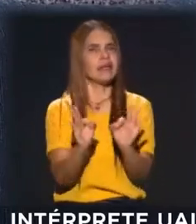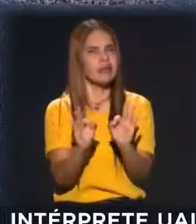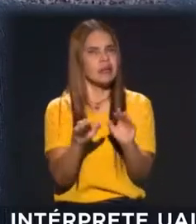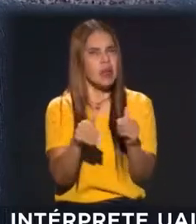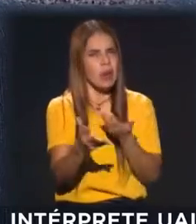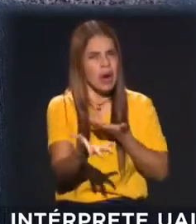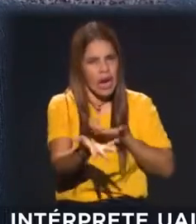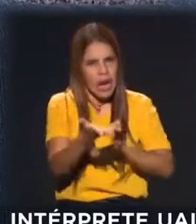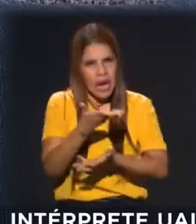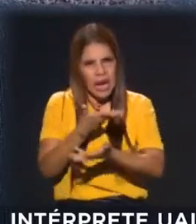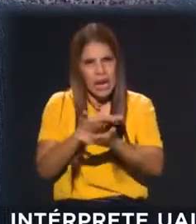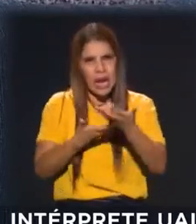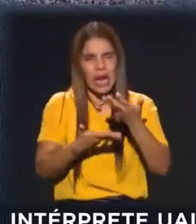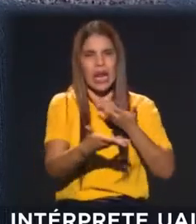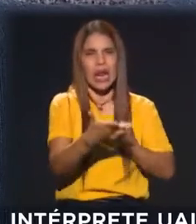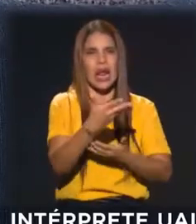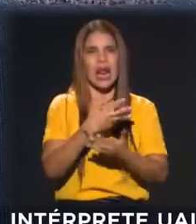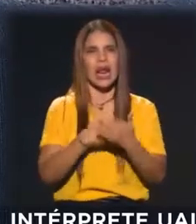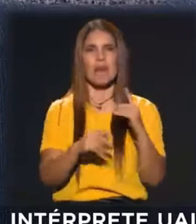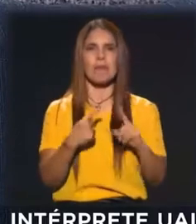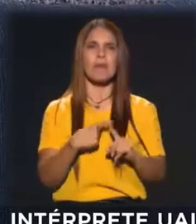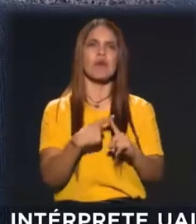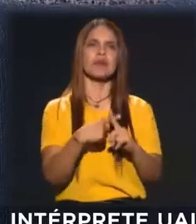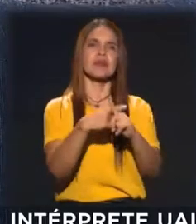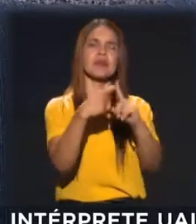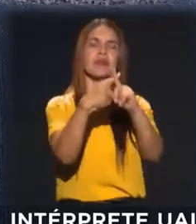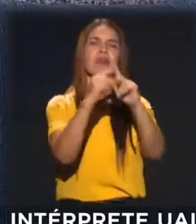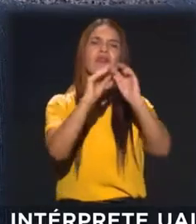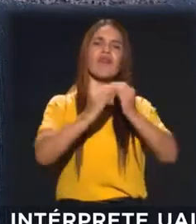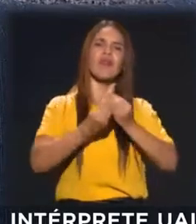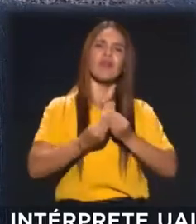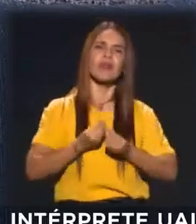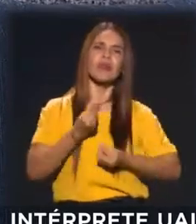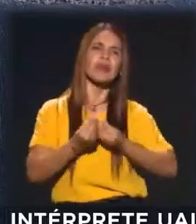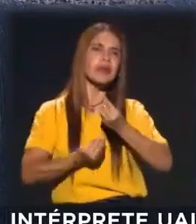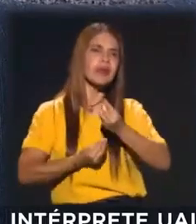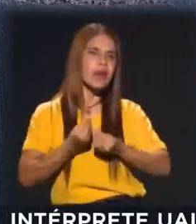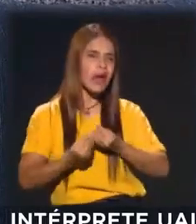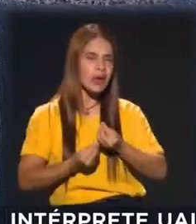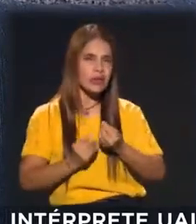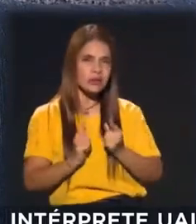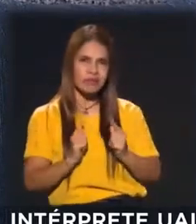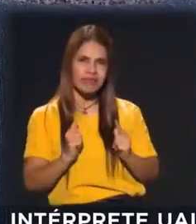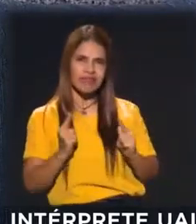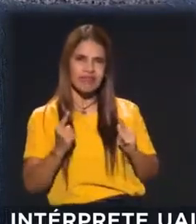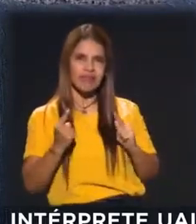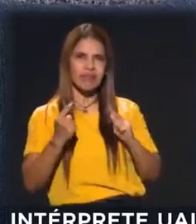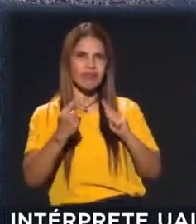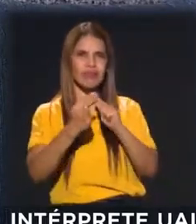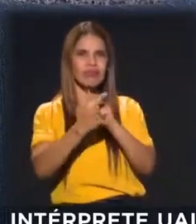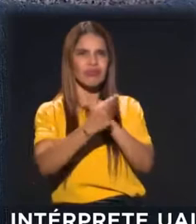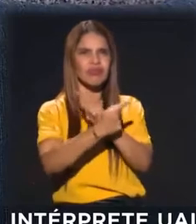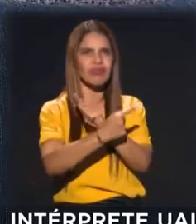entablas una relación sana, una relación positiva? Y la única forma que yo realmente veo es la transformación de las